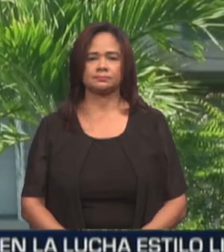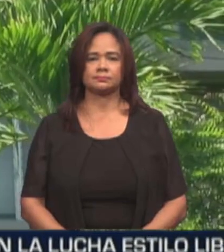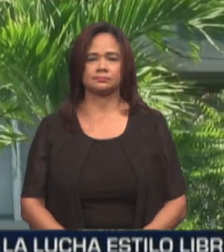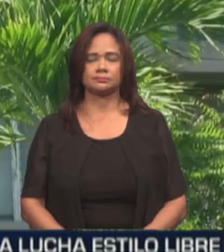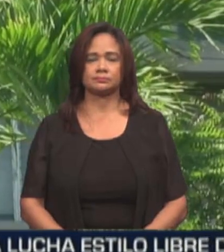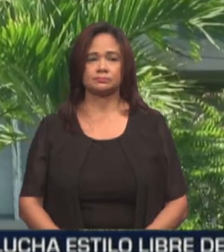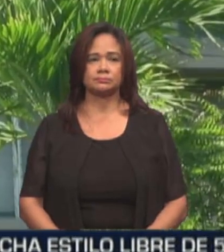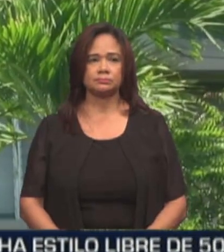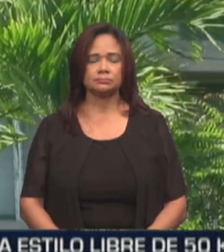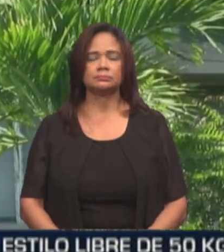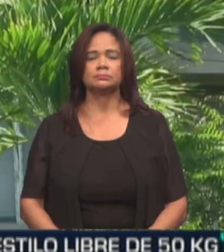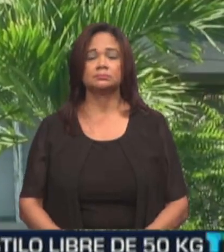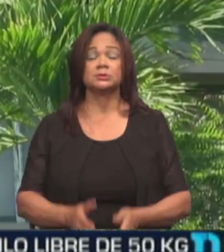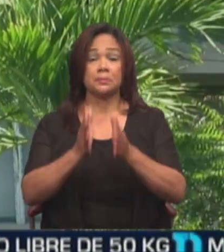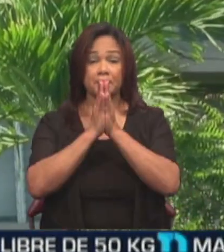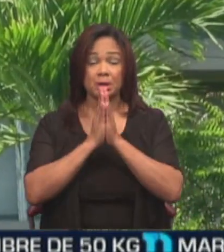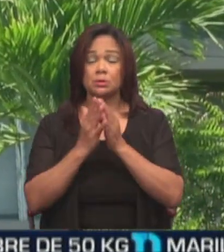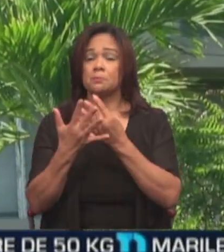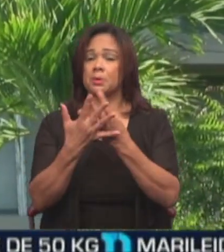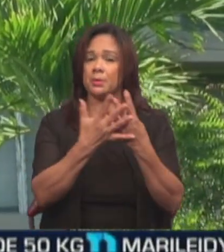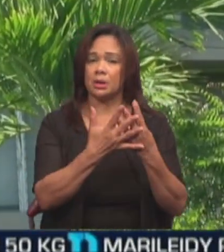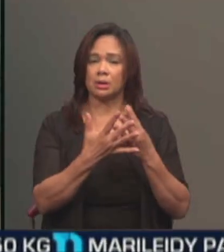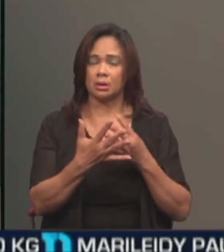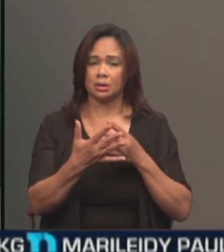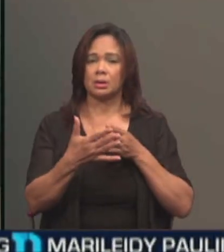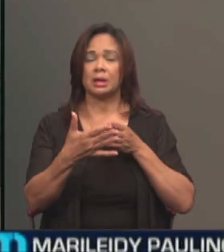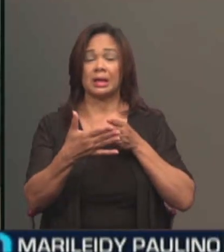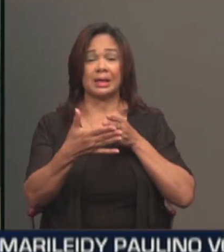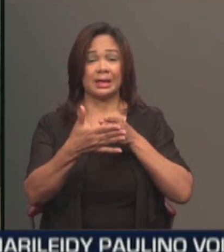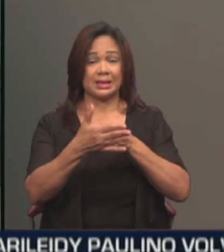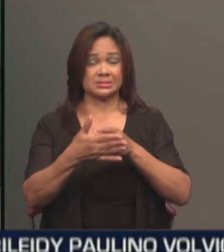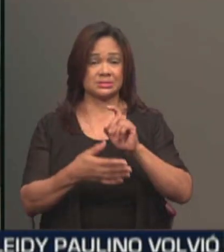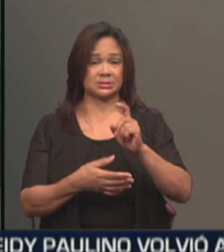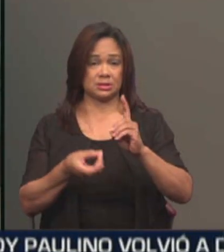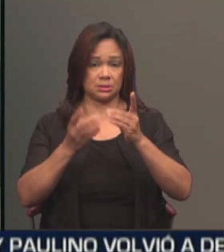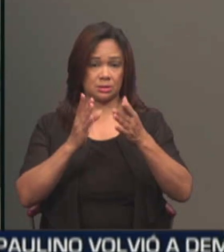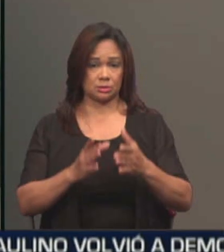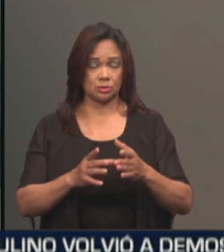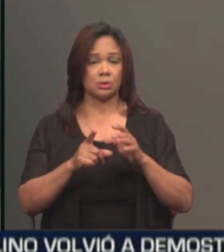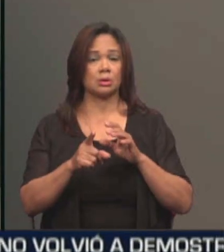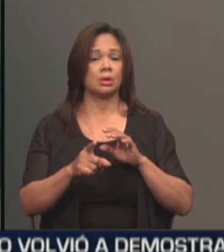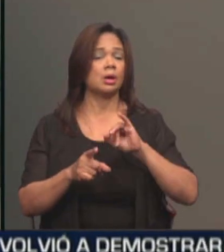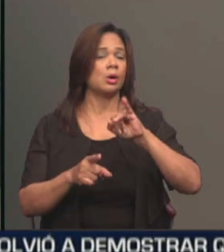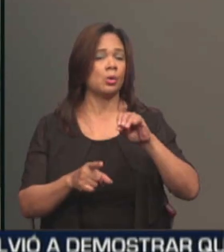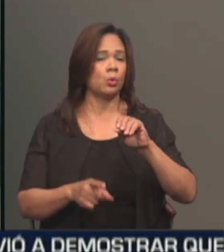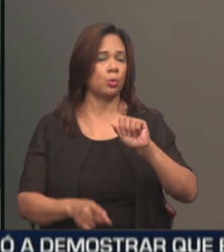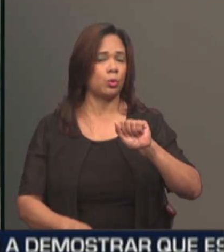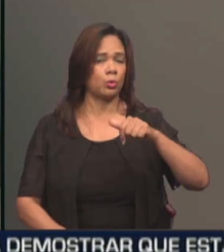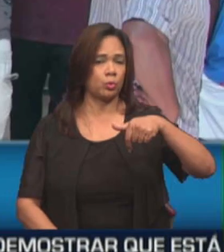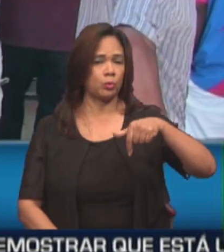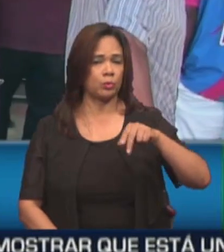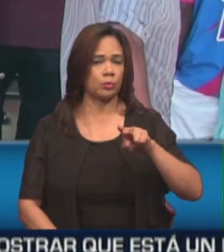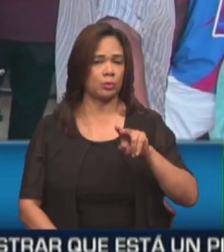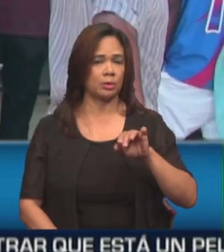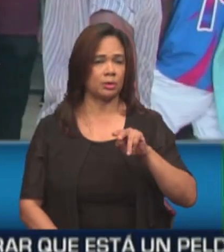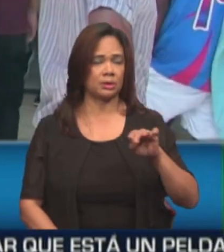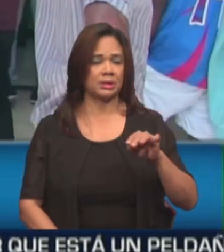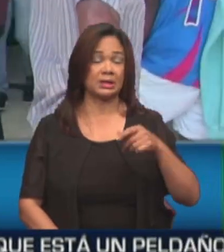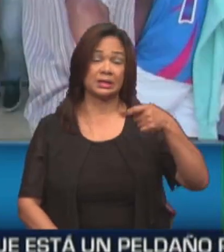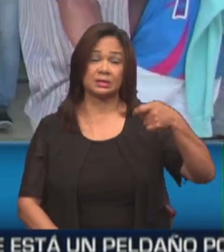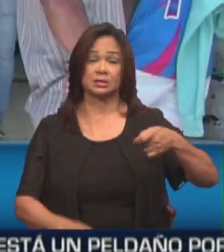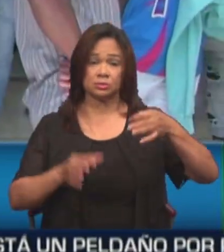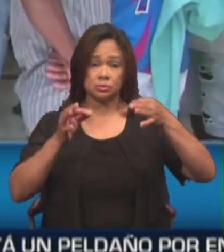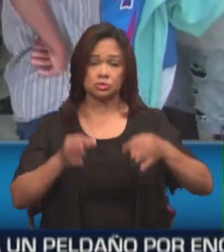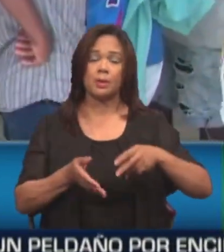El Ministerio Público solicitó prisión preventiva contra el exdirector de la Junta Municipal Las Lomas, Joaquín Custodio, pero la decisión de la jueza fue